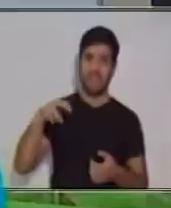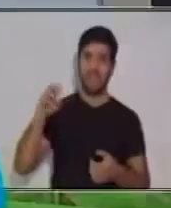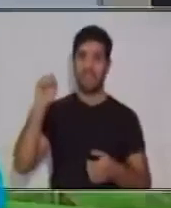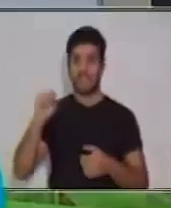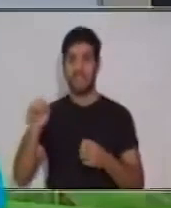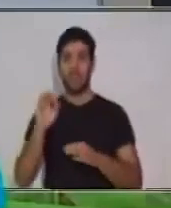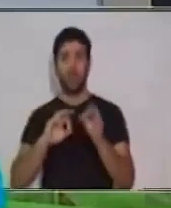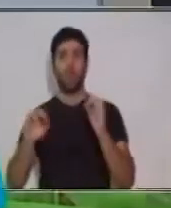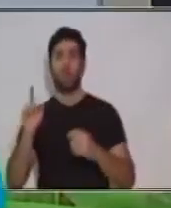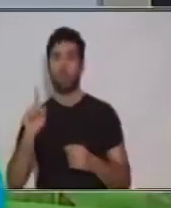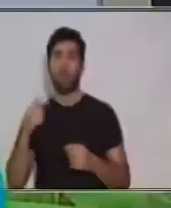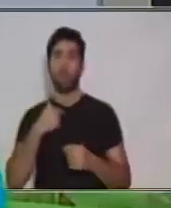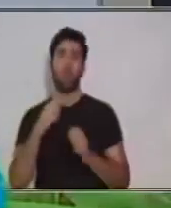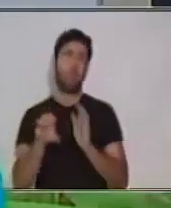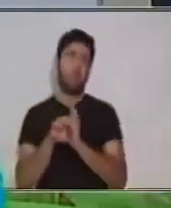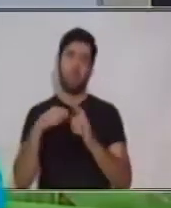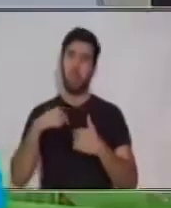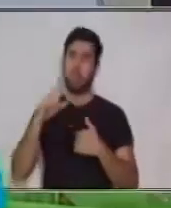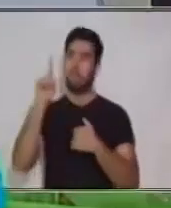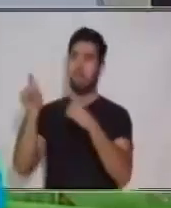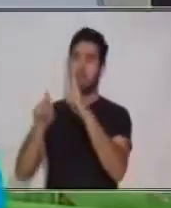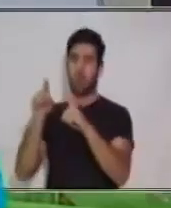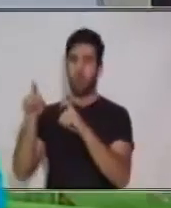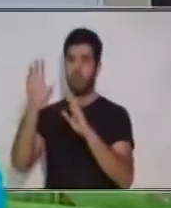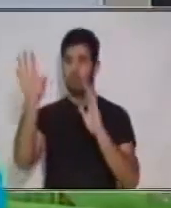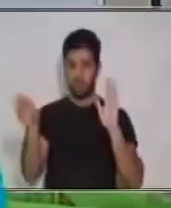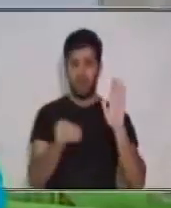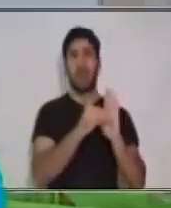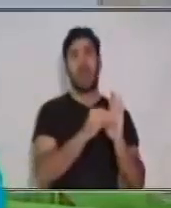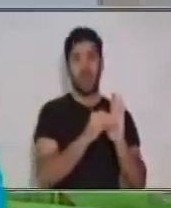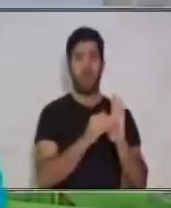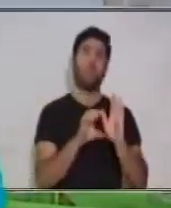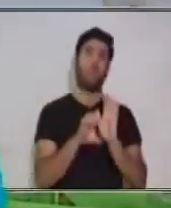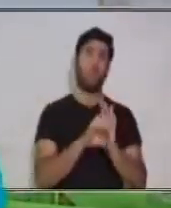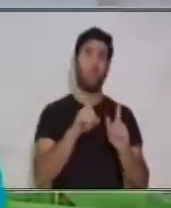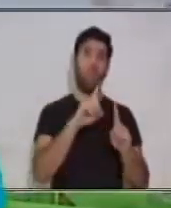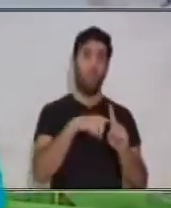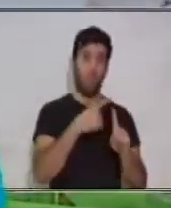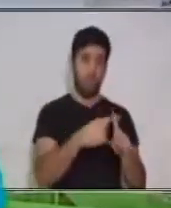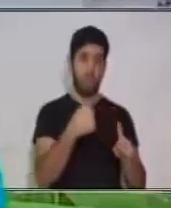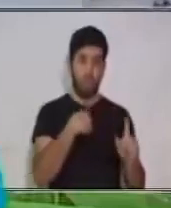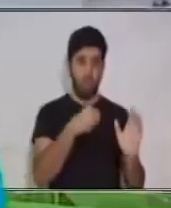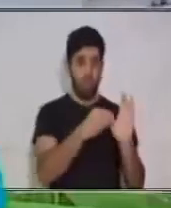que yo pregunté. Cuando lo tengo